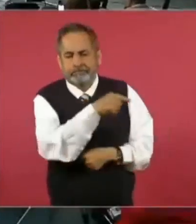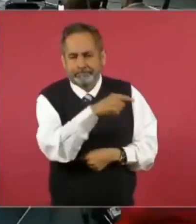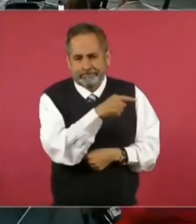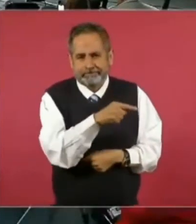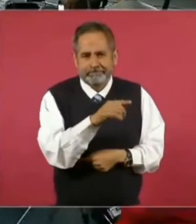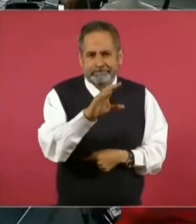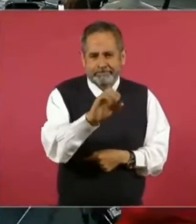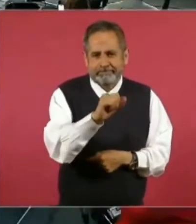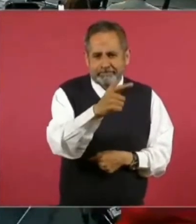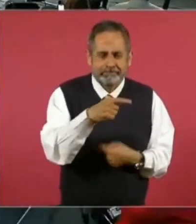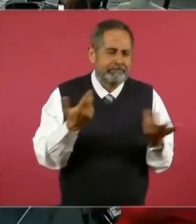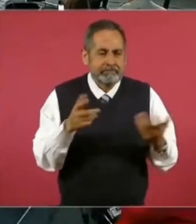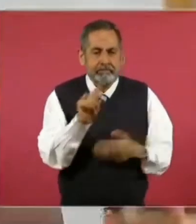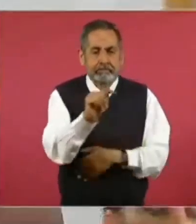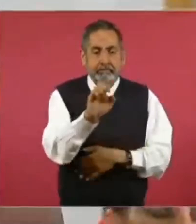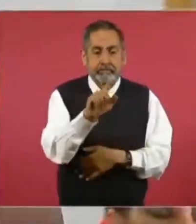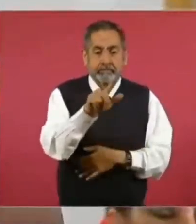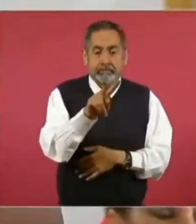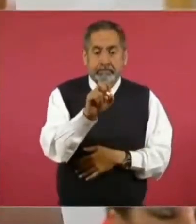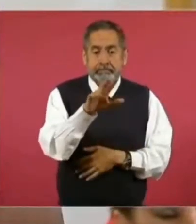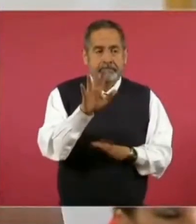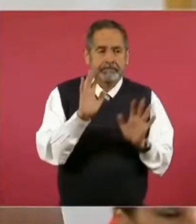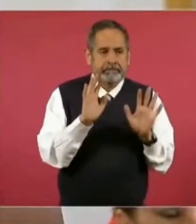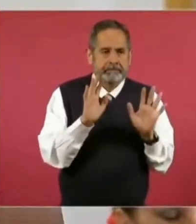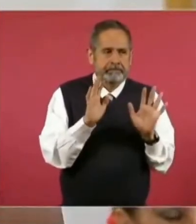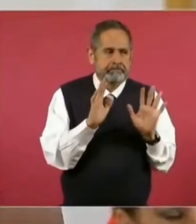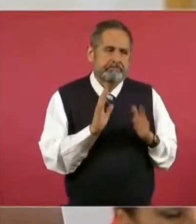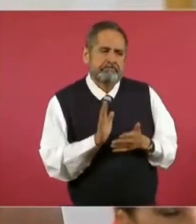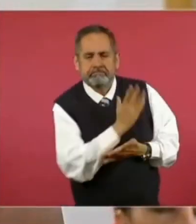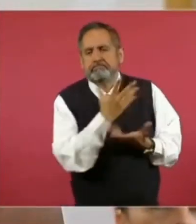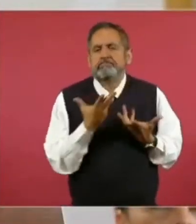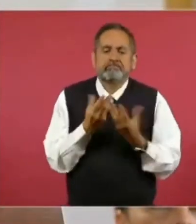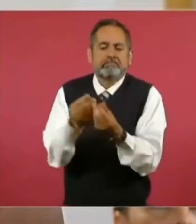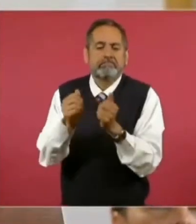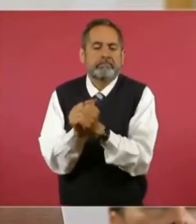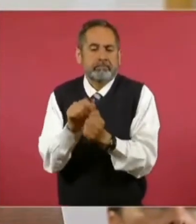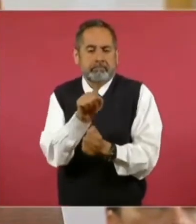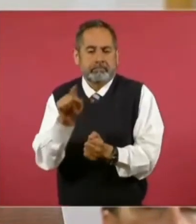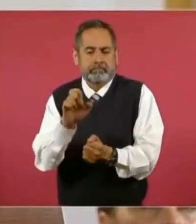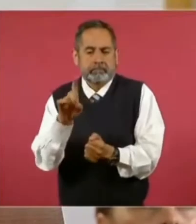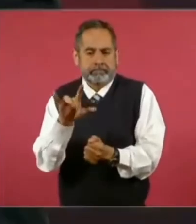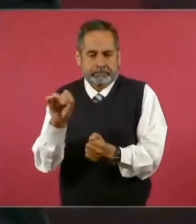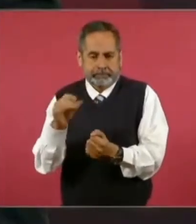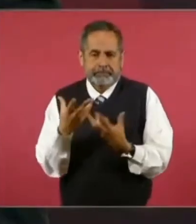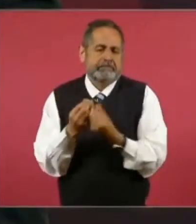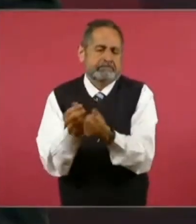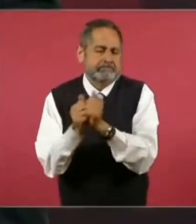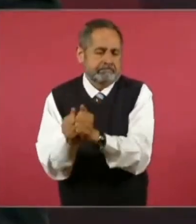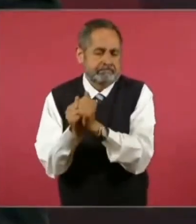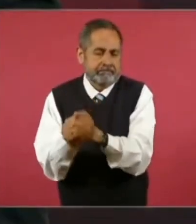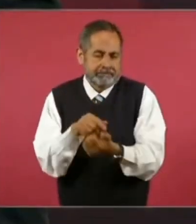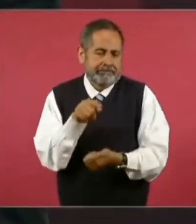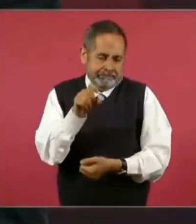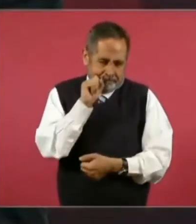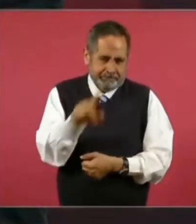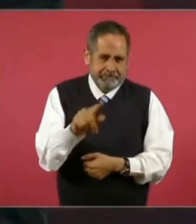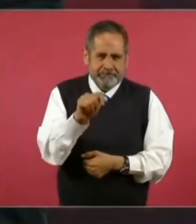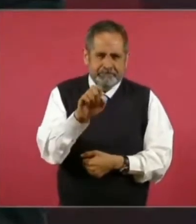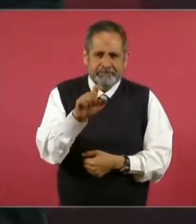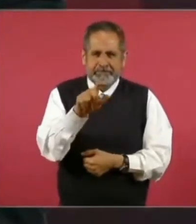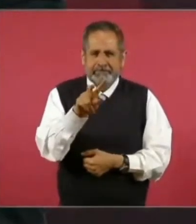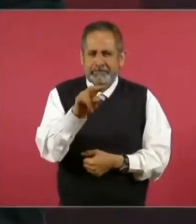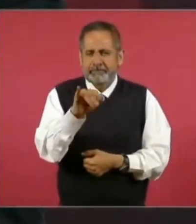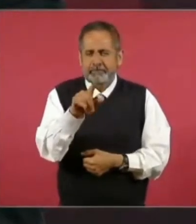y ya Televisa había agarrado partido con Zedillo. Fue